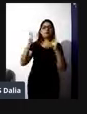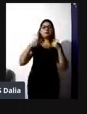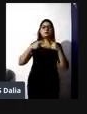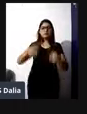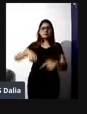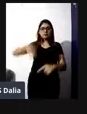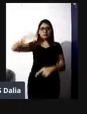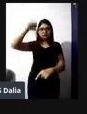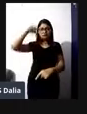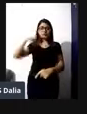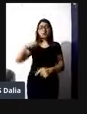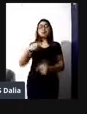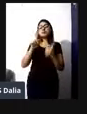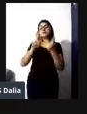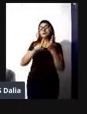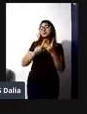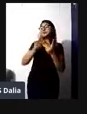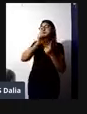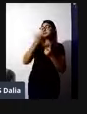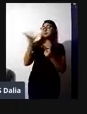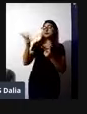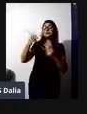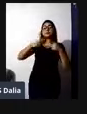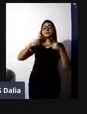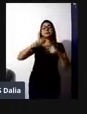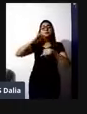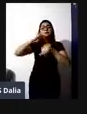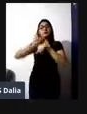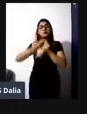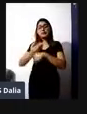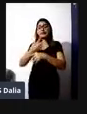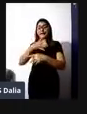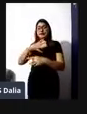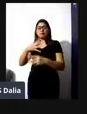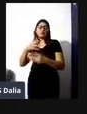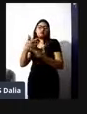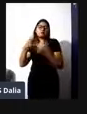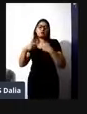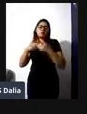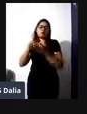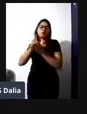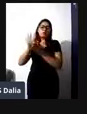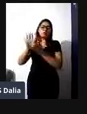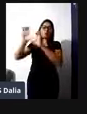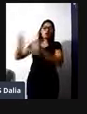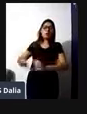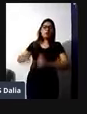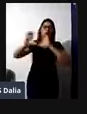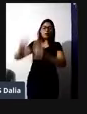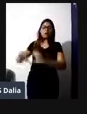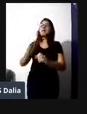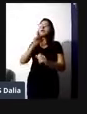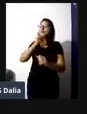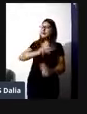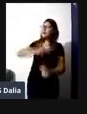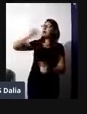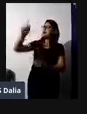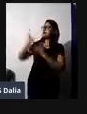cuidar al cuidador, que también es muy importante. Tres, que hay que saber